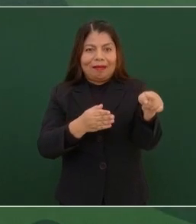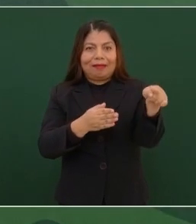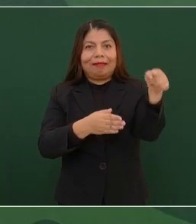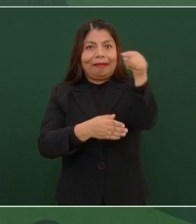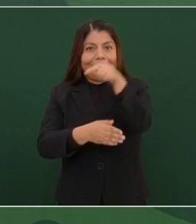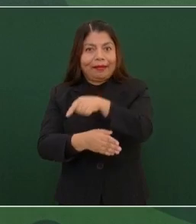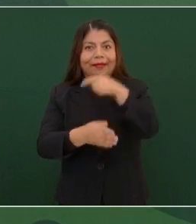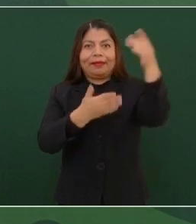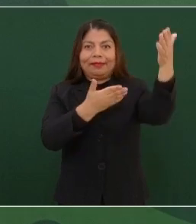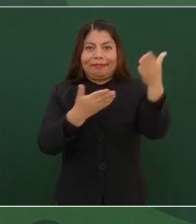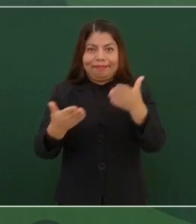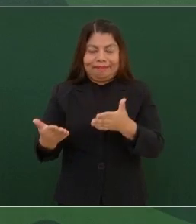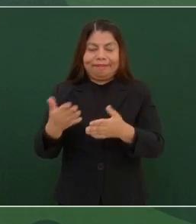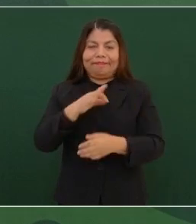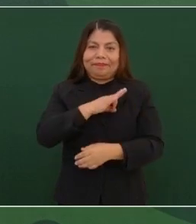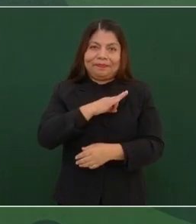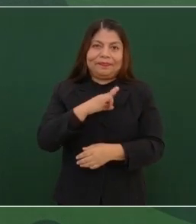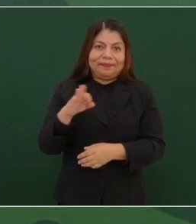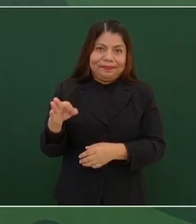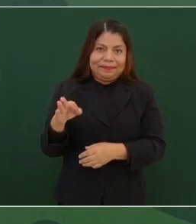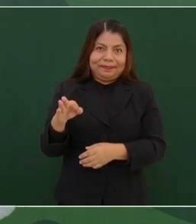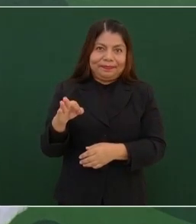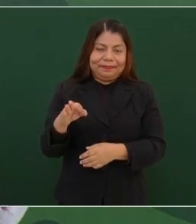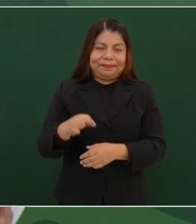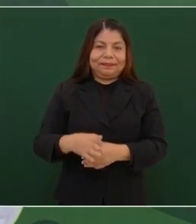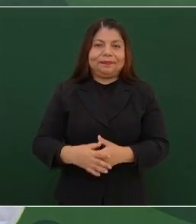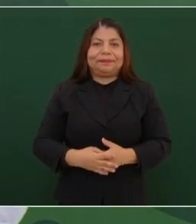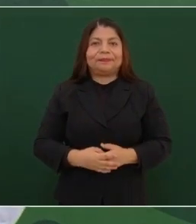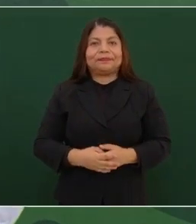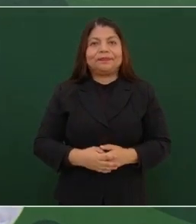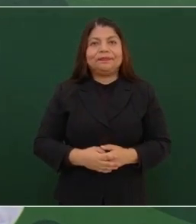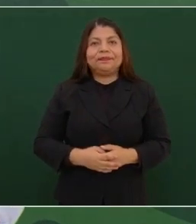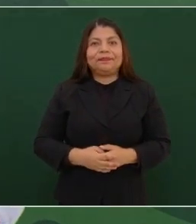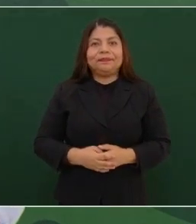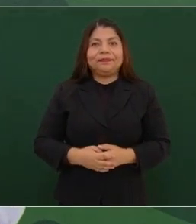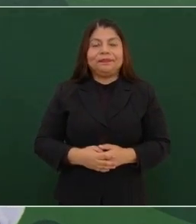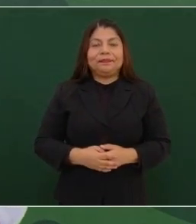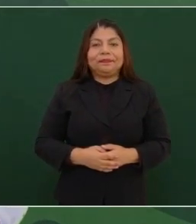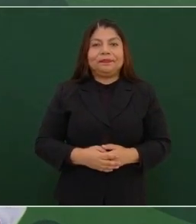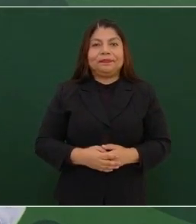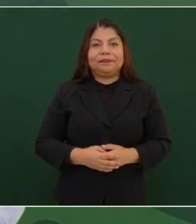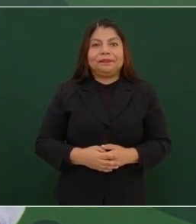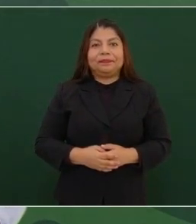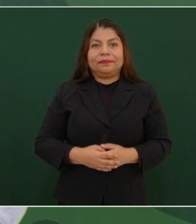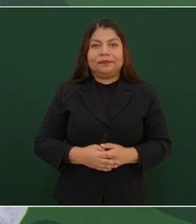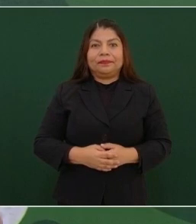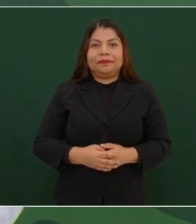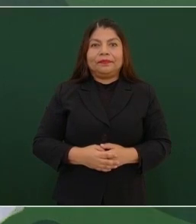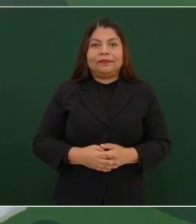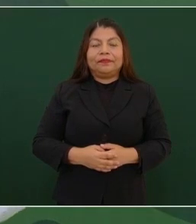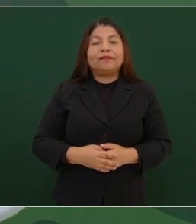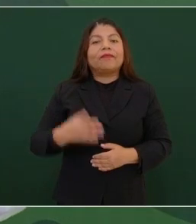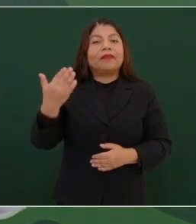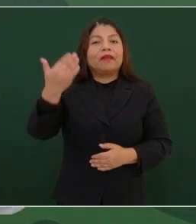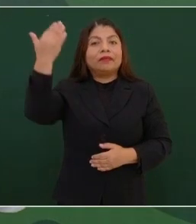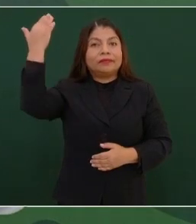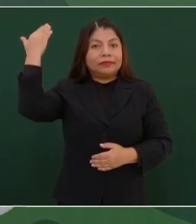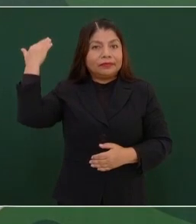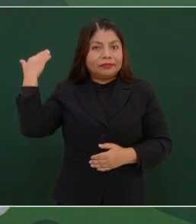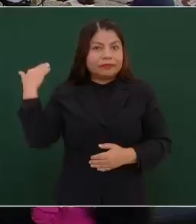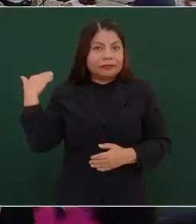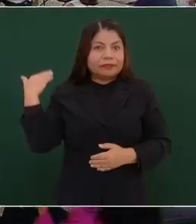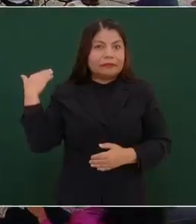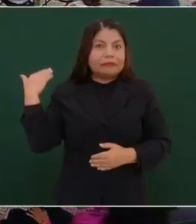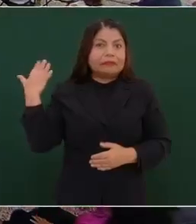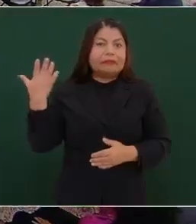la punta de la península, que comenzó la comunicación